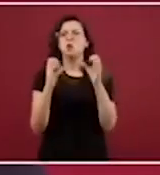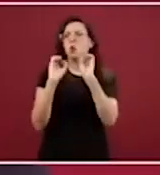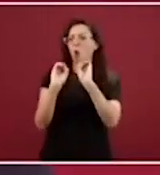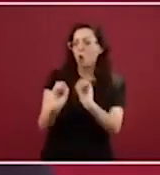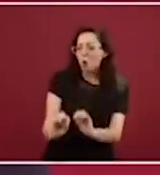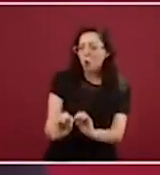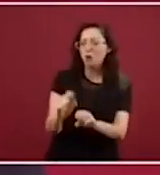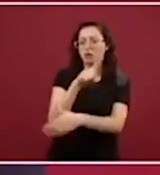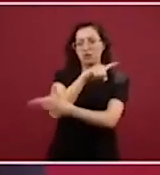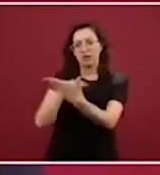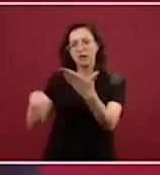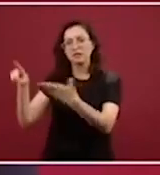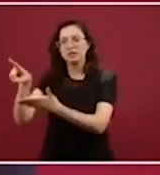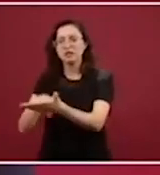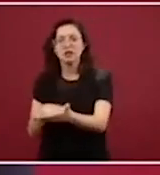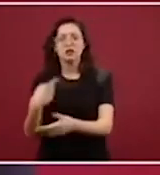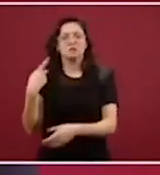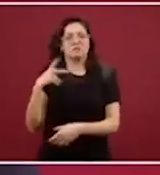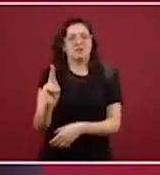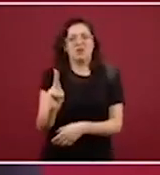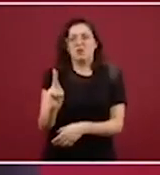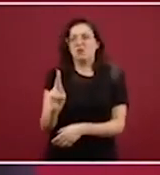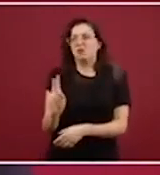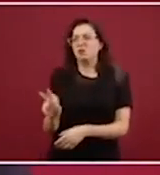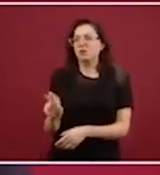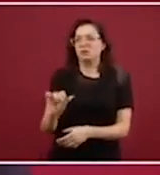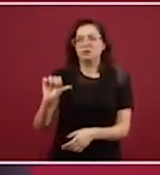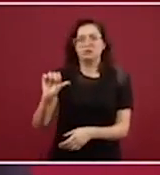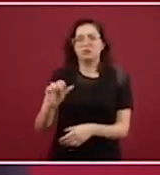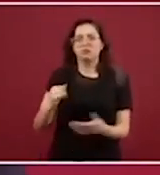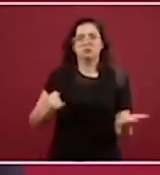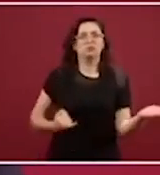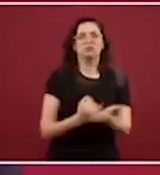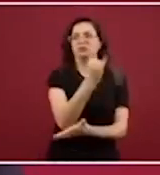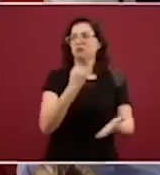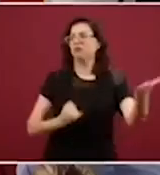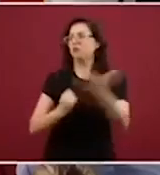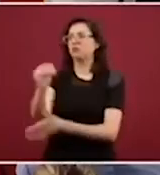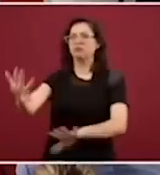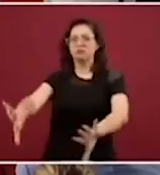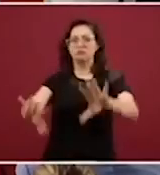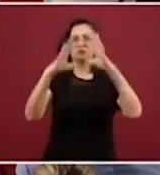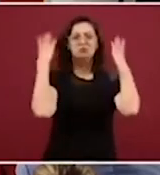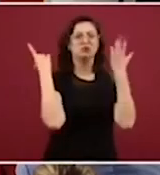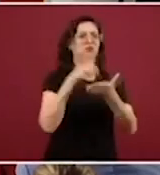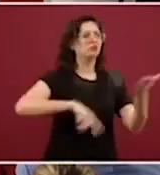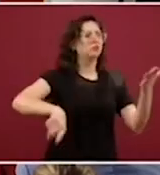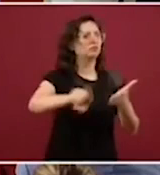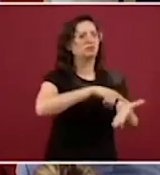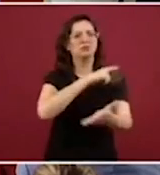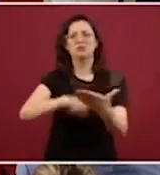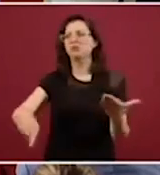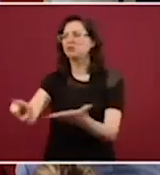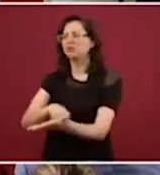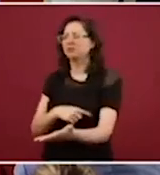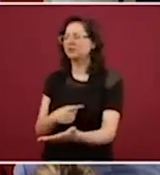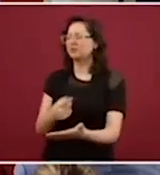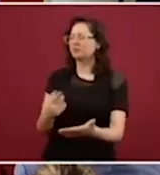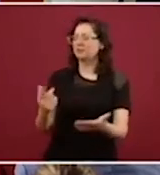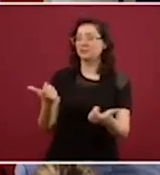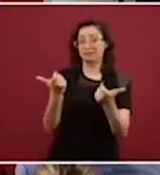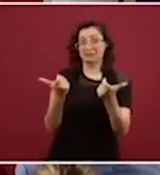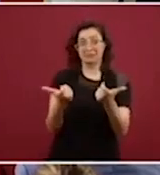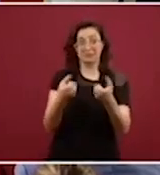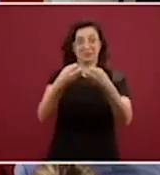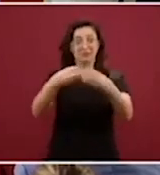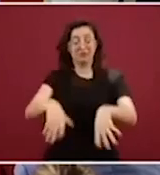entonces empiezan a proliferar las cancelaciones y las repercusiones no son solo las económicas y sociales que derivan de eso, sino que